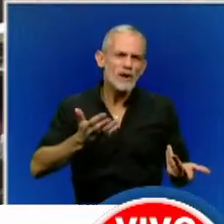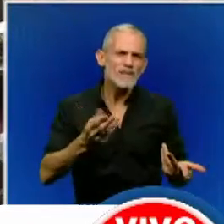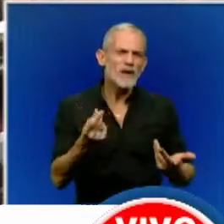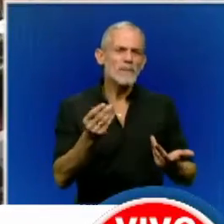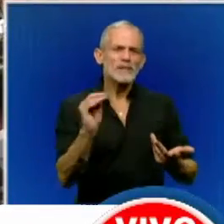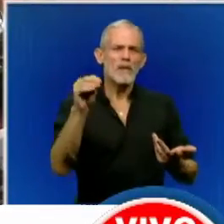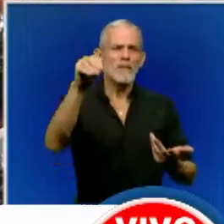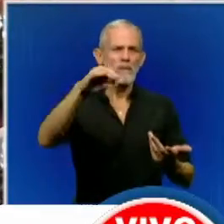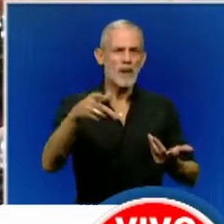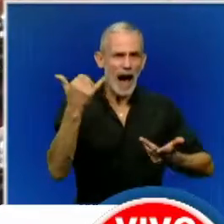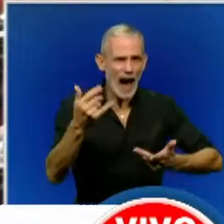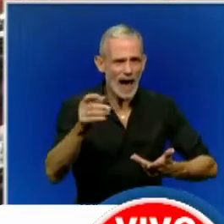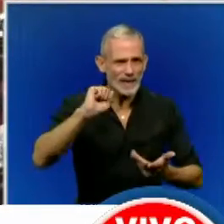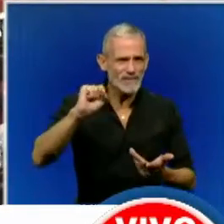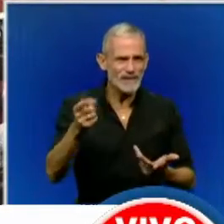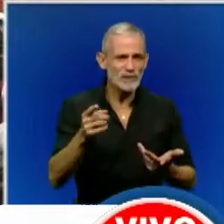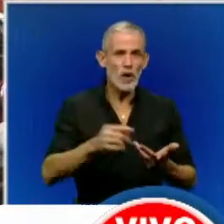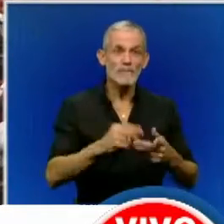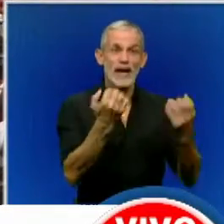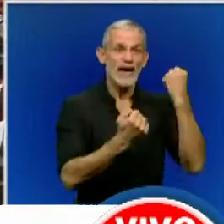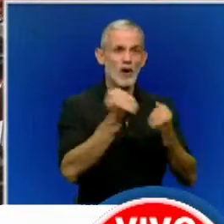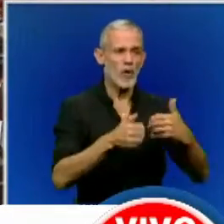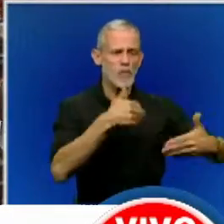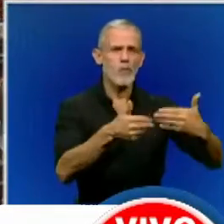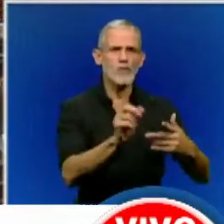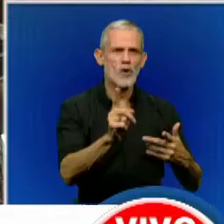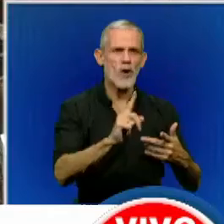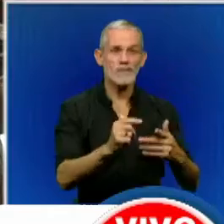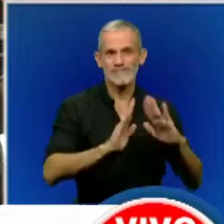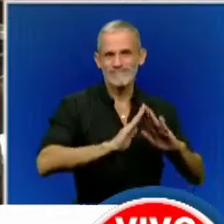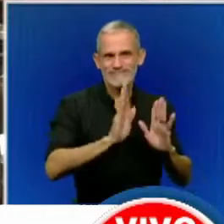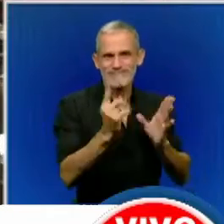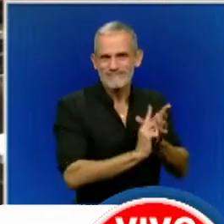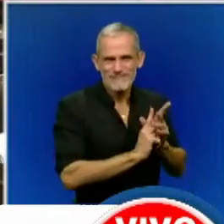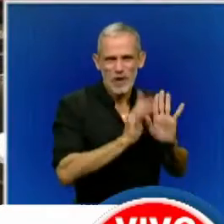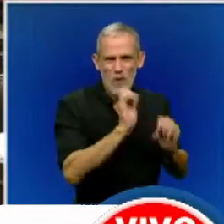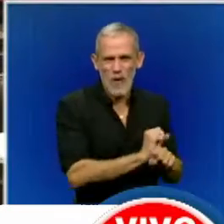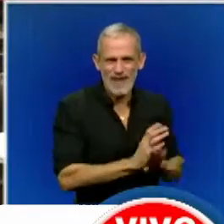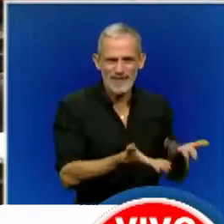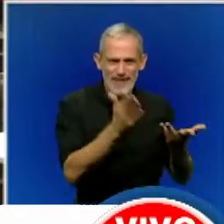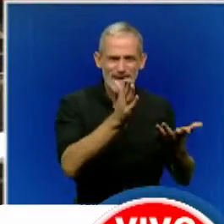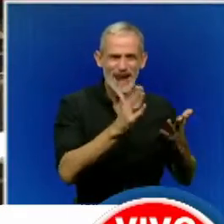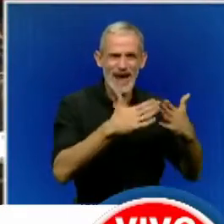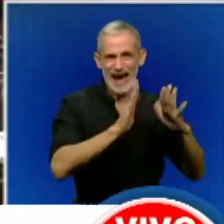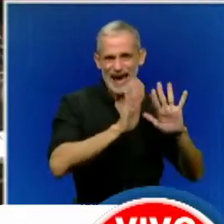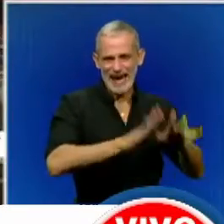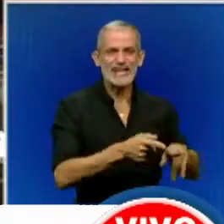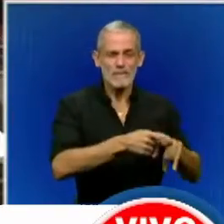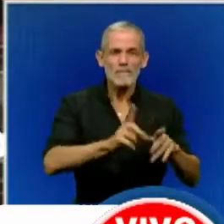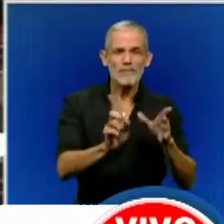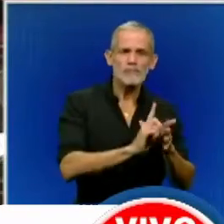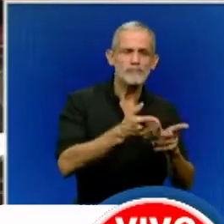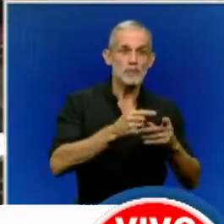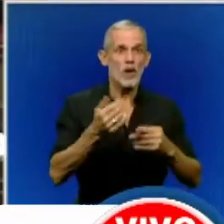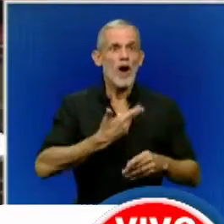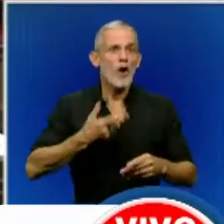contexto de estanflación donde tenemos recesión económica producto de la cuarentena y alta inflación. La solución del gobierno parece ser